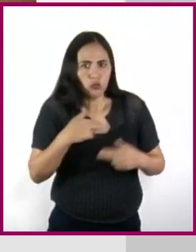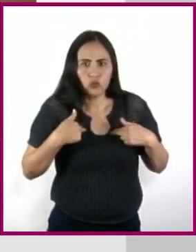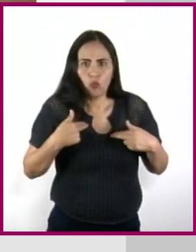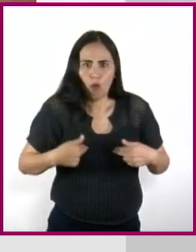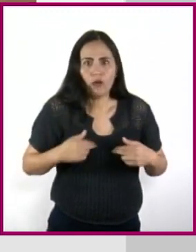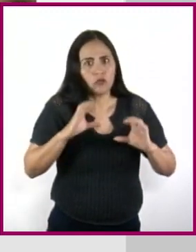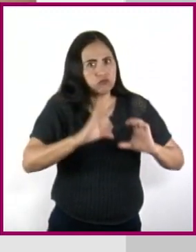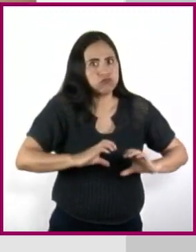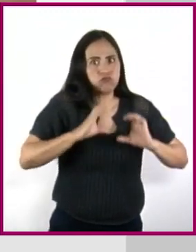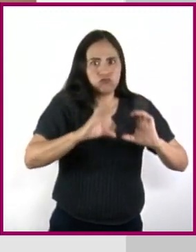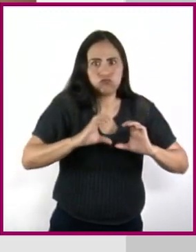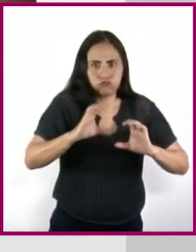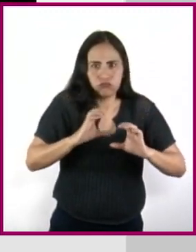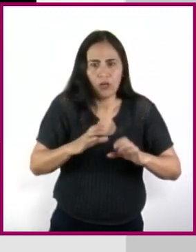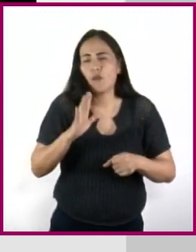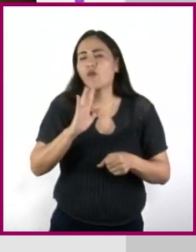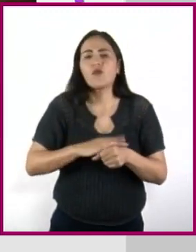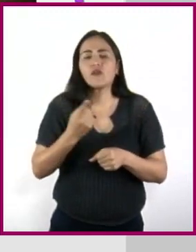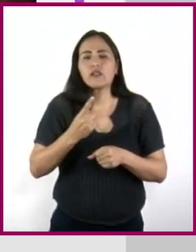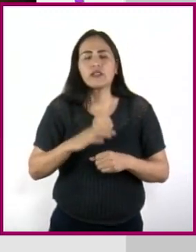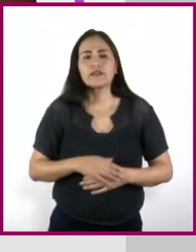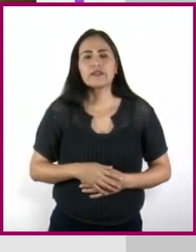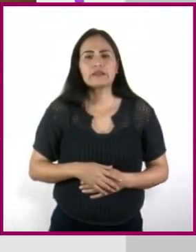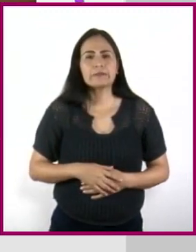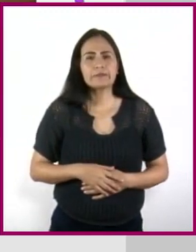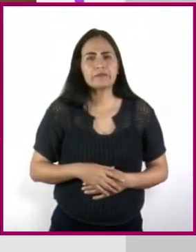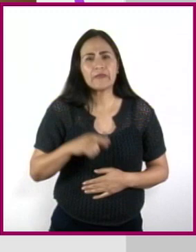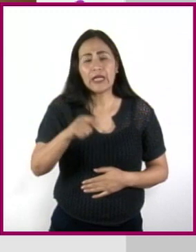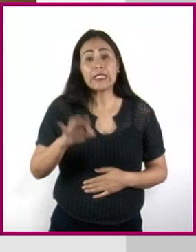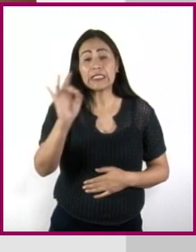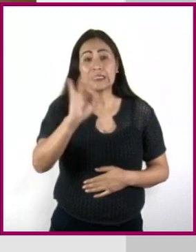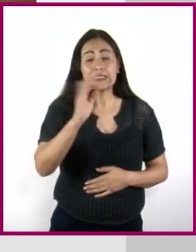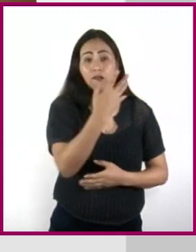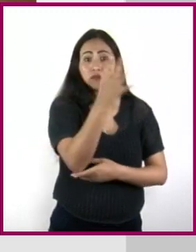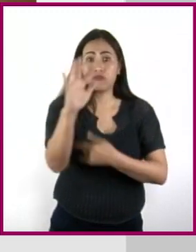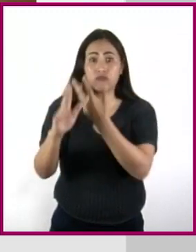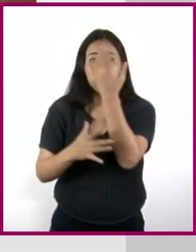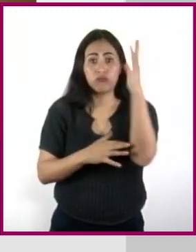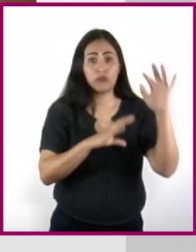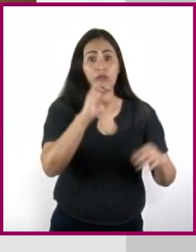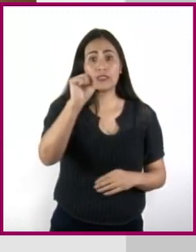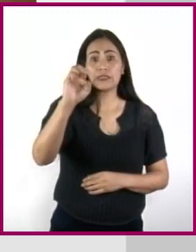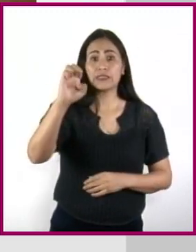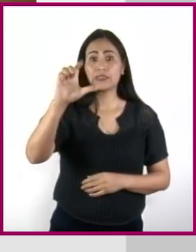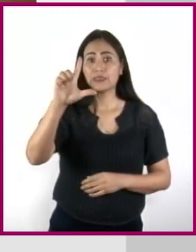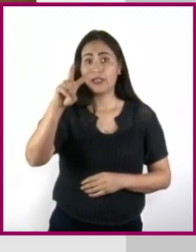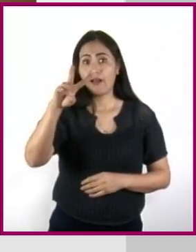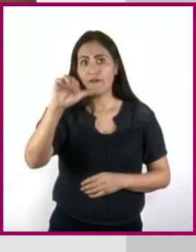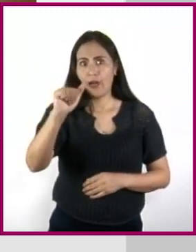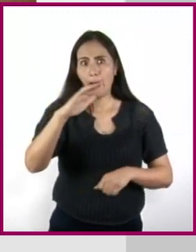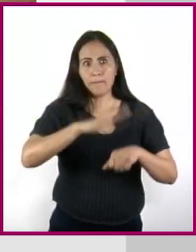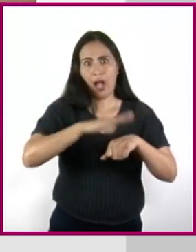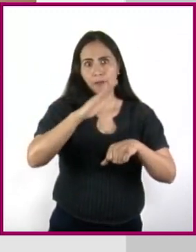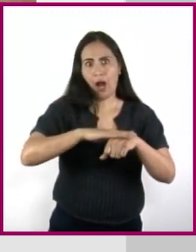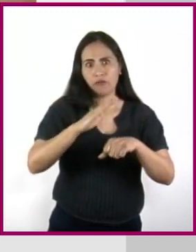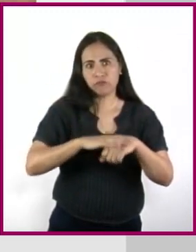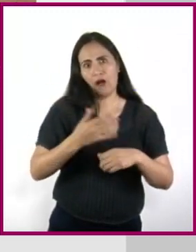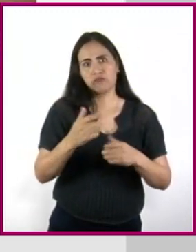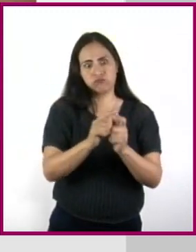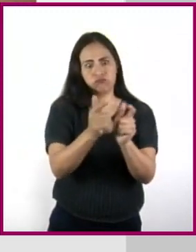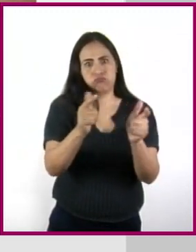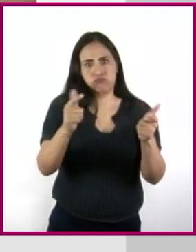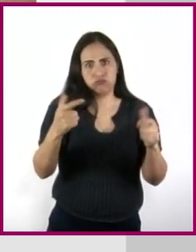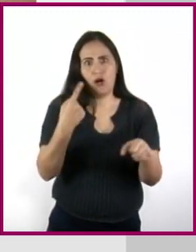pueden convivir, sobre todo en las partes selváticas, podemos entonces tener un aumento de casos en